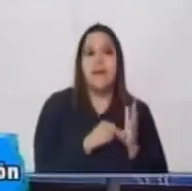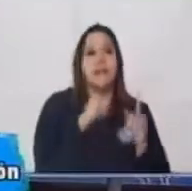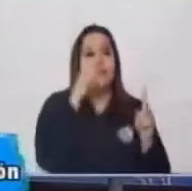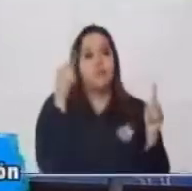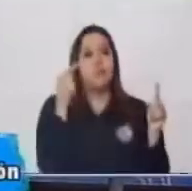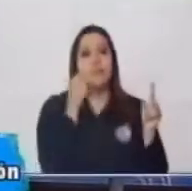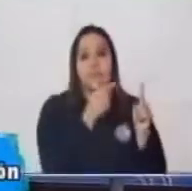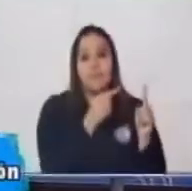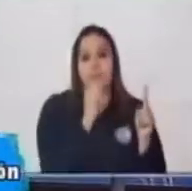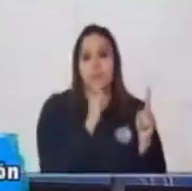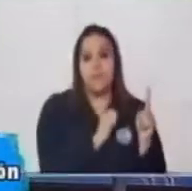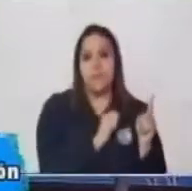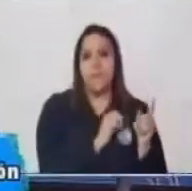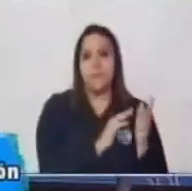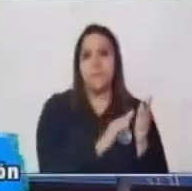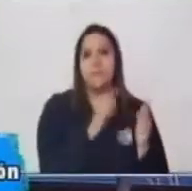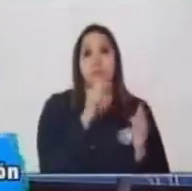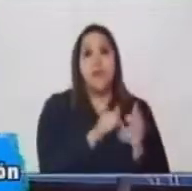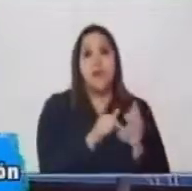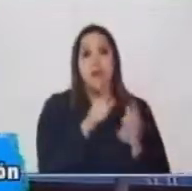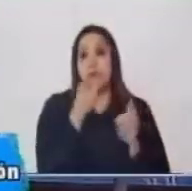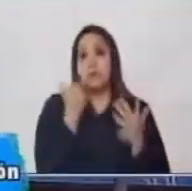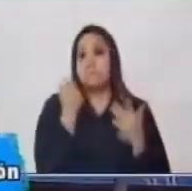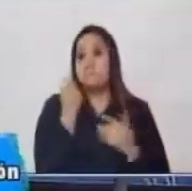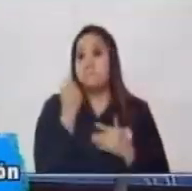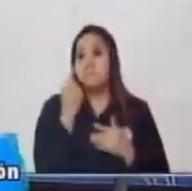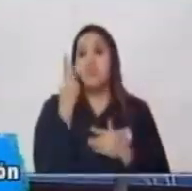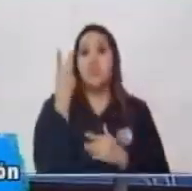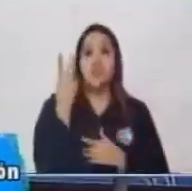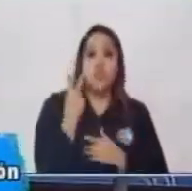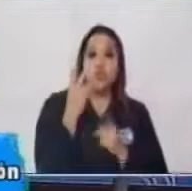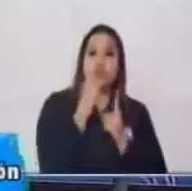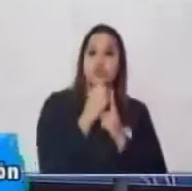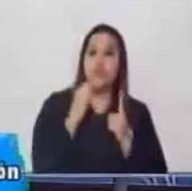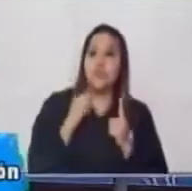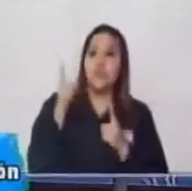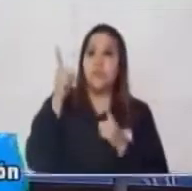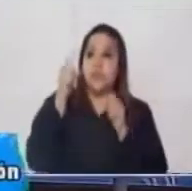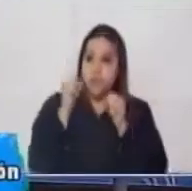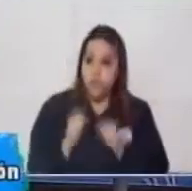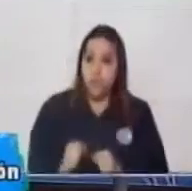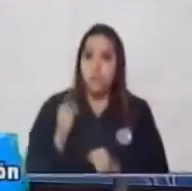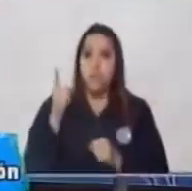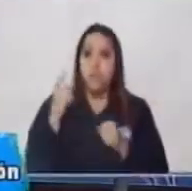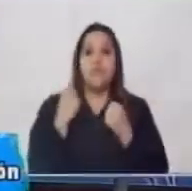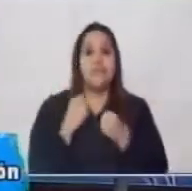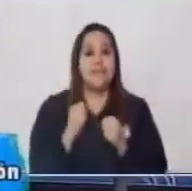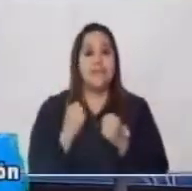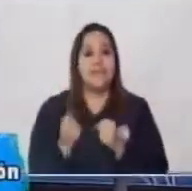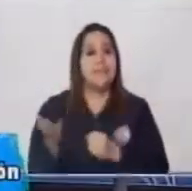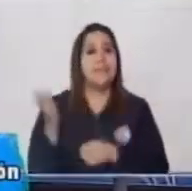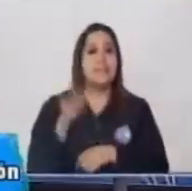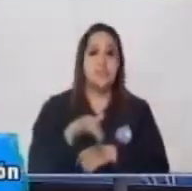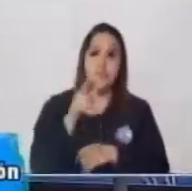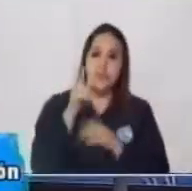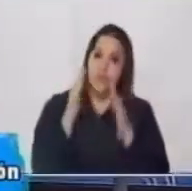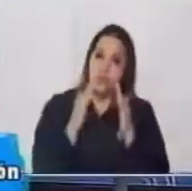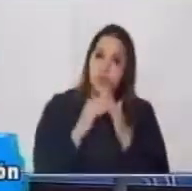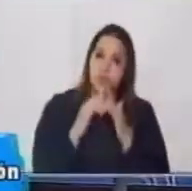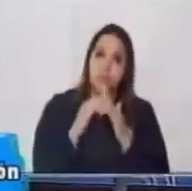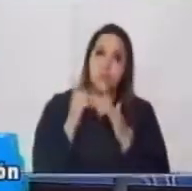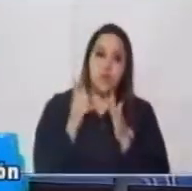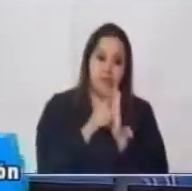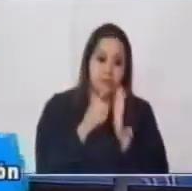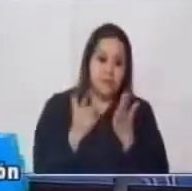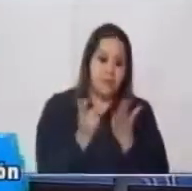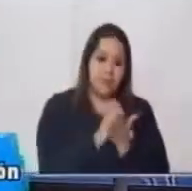directo. Ahora te van a quedar dos oraciones para que tú las hagas posteriormente en el ejercicio y se lo puedas